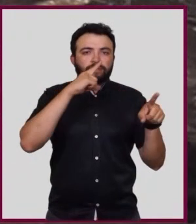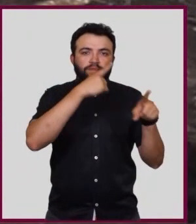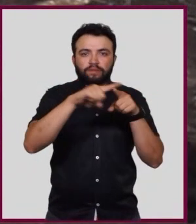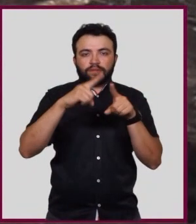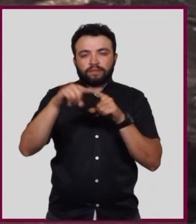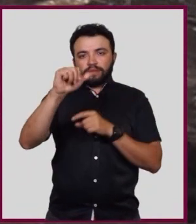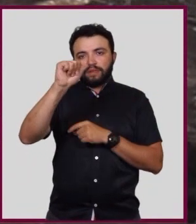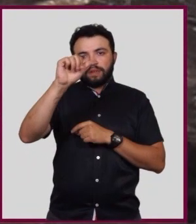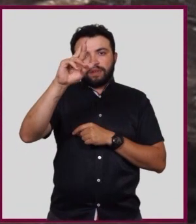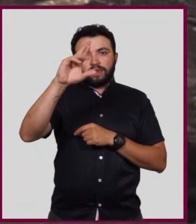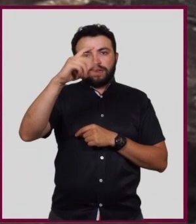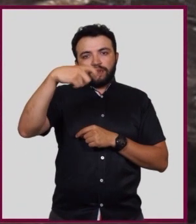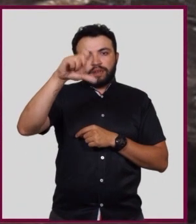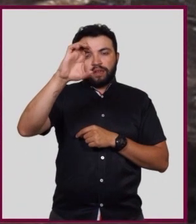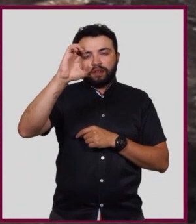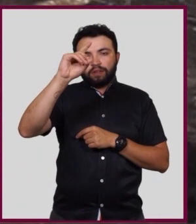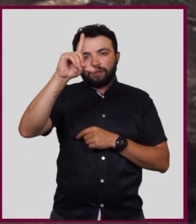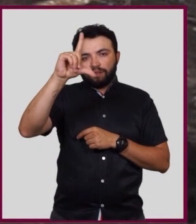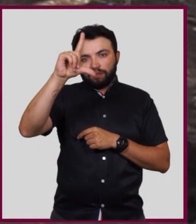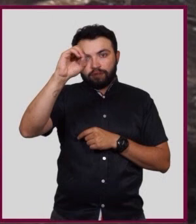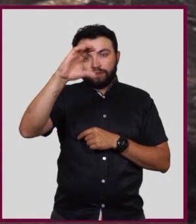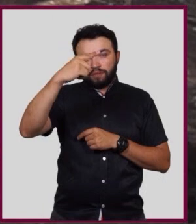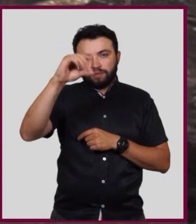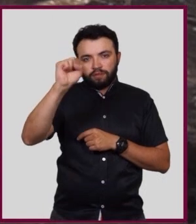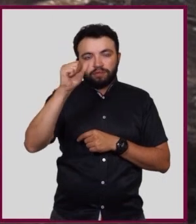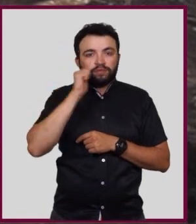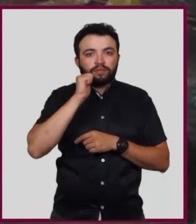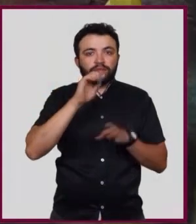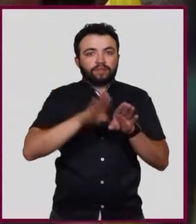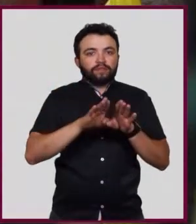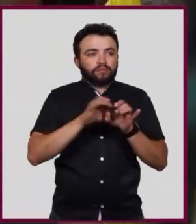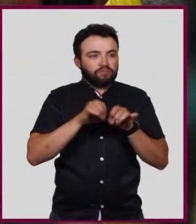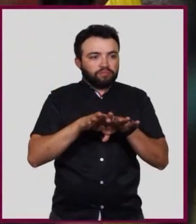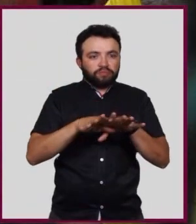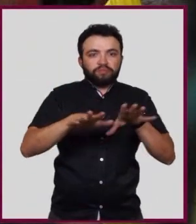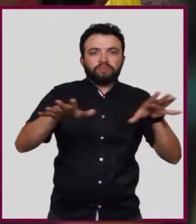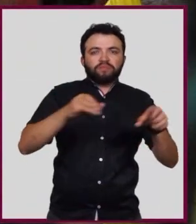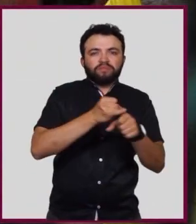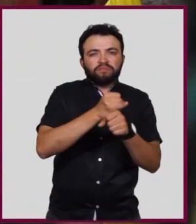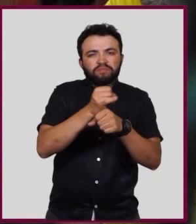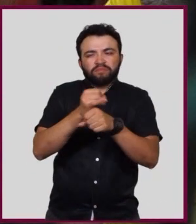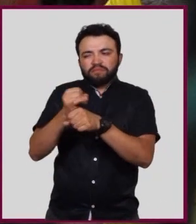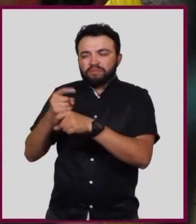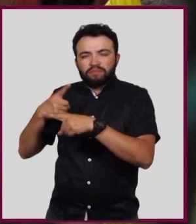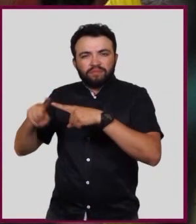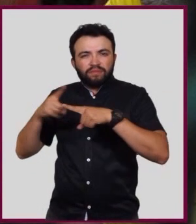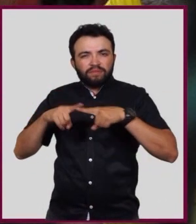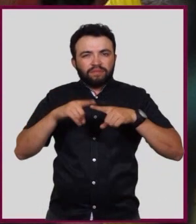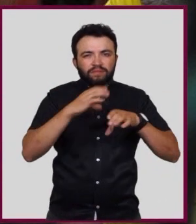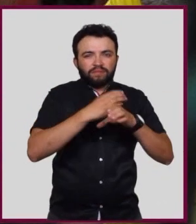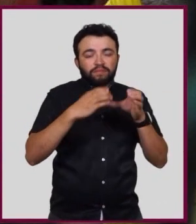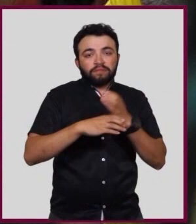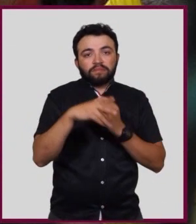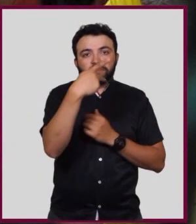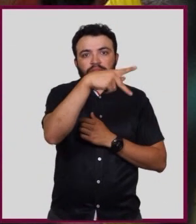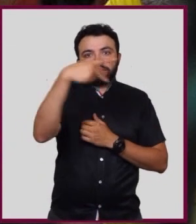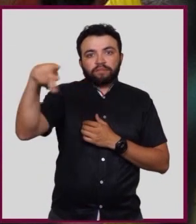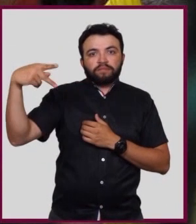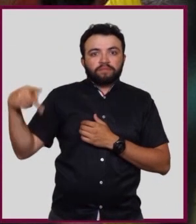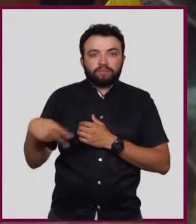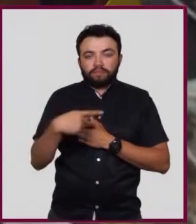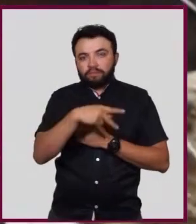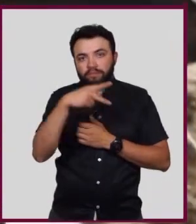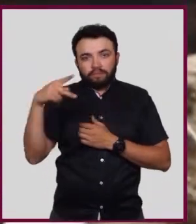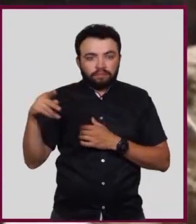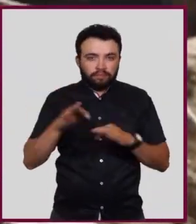arqueólogos se dispersan a sus áreas de investigación en donde ellos están trabajando. Se escogen